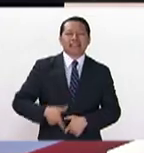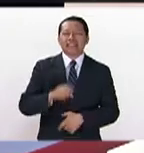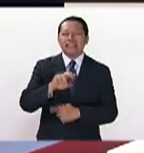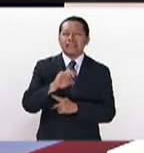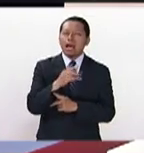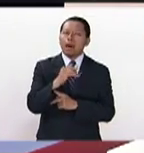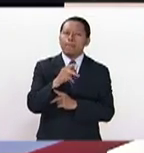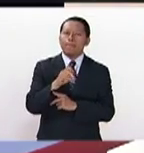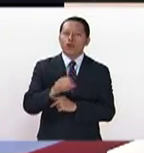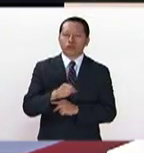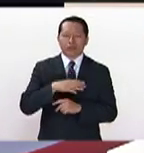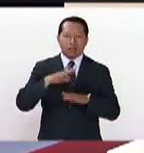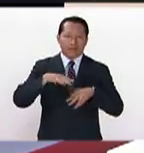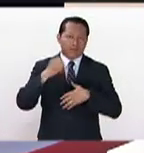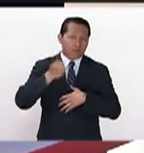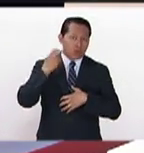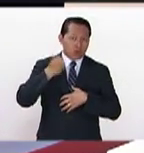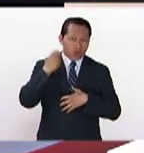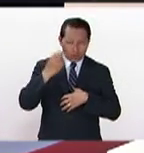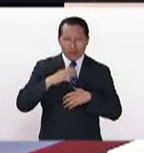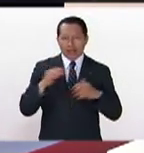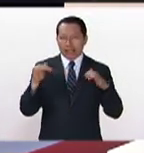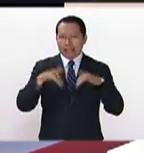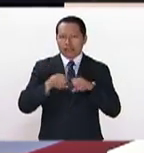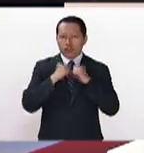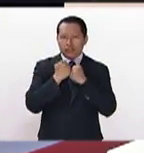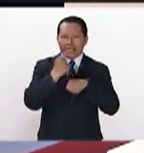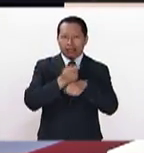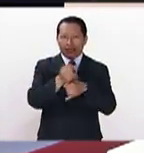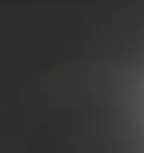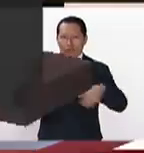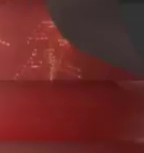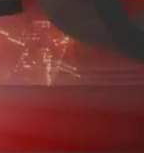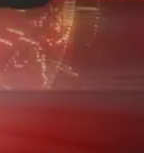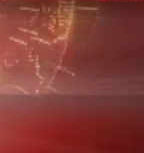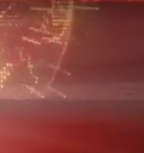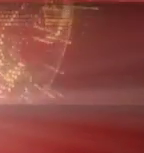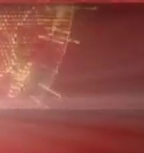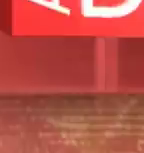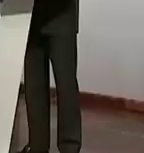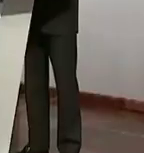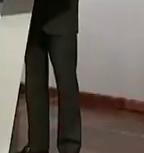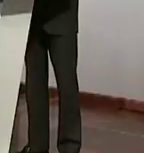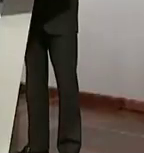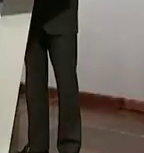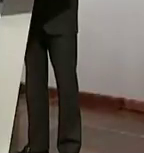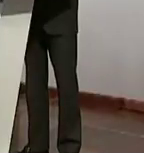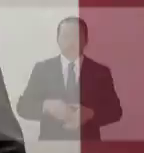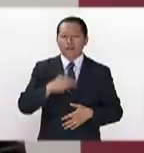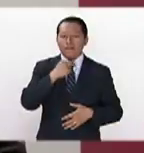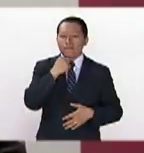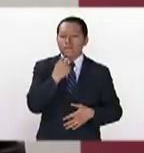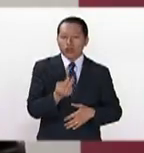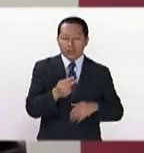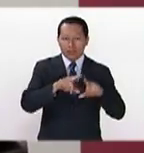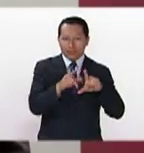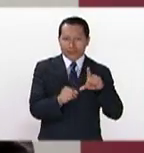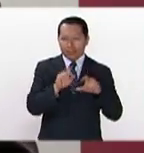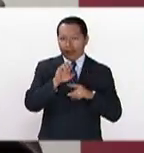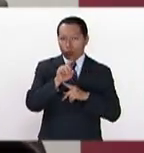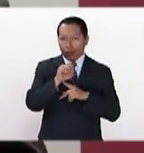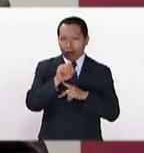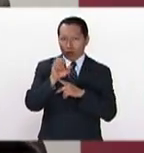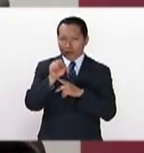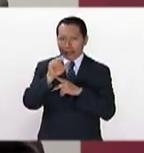marco del Foro de la Cumbre Mundial de la Sociedad de la Información. El vocero de la presidencia, Eduardo Sánchez, y